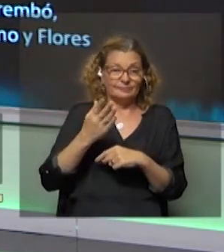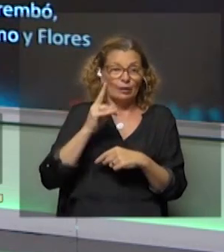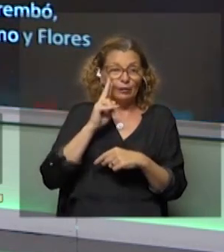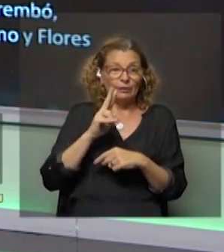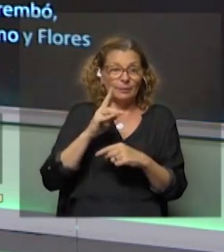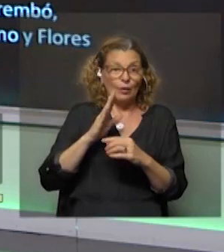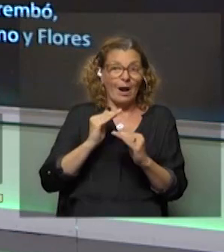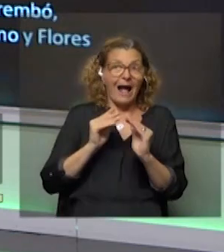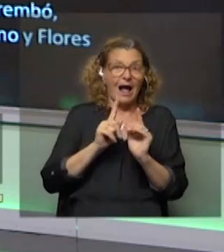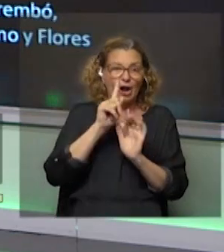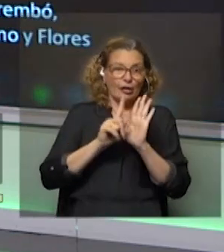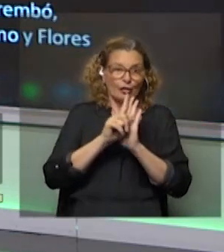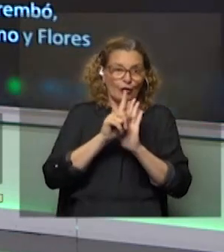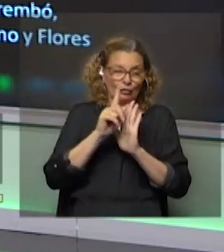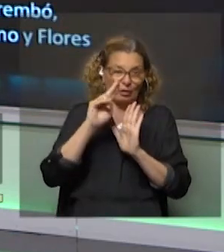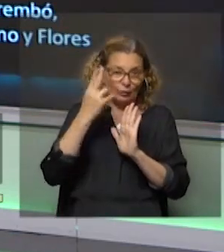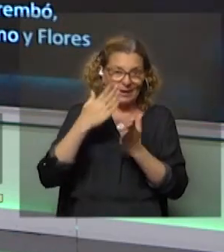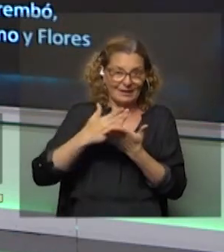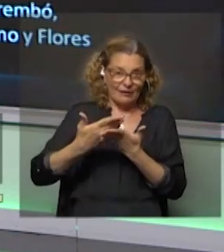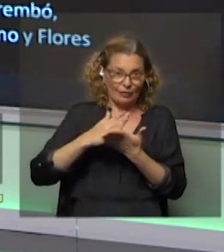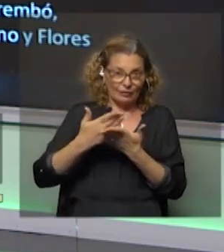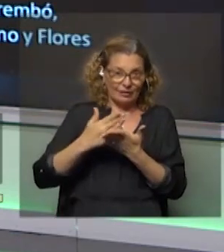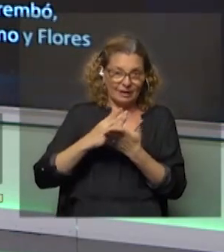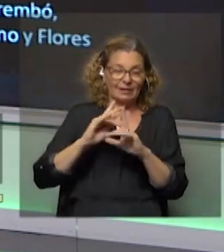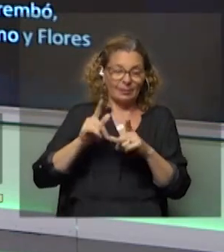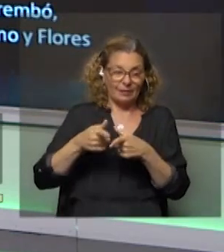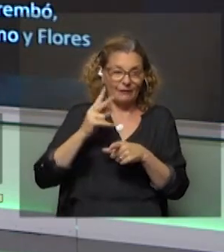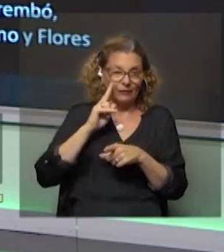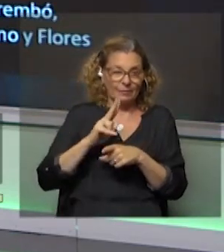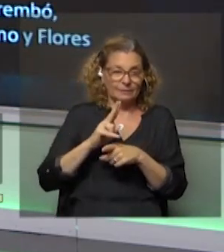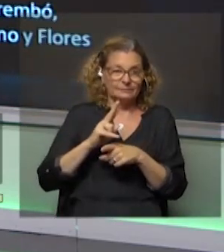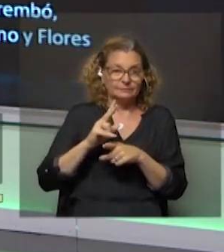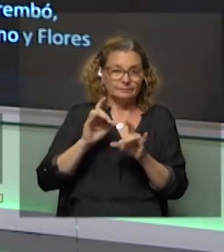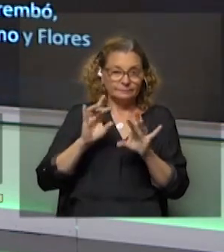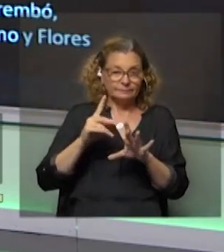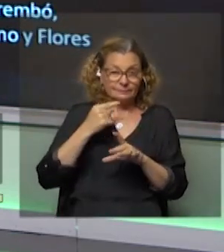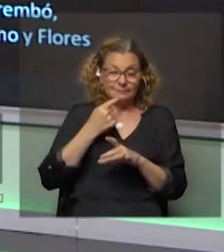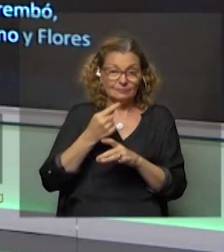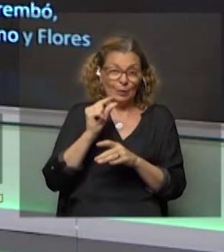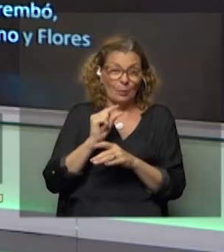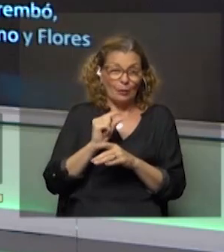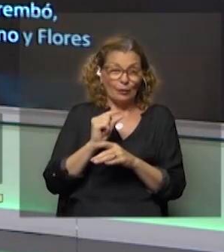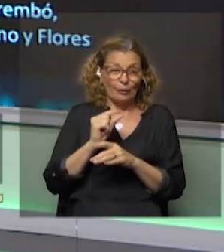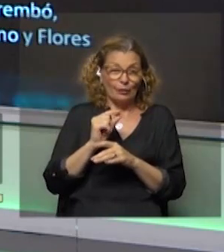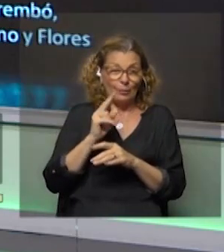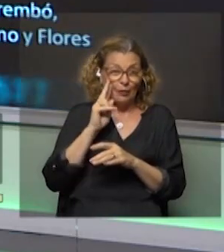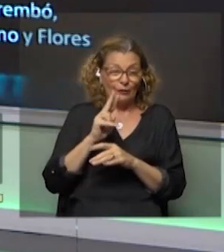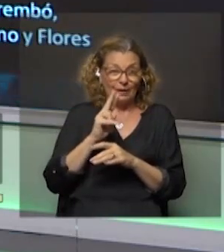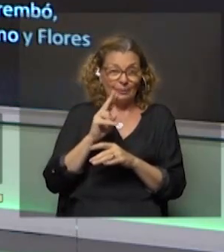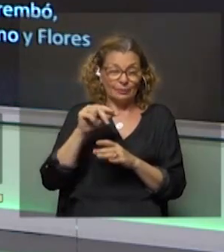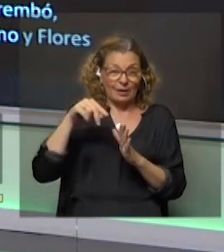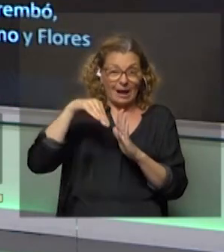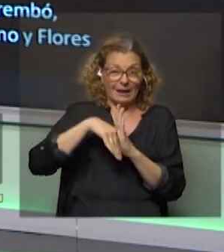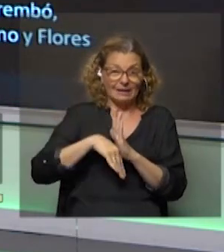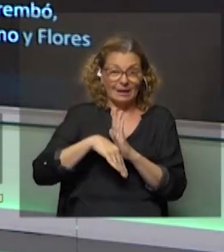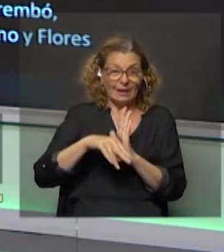la región litoral y también las frontera en el otro sentido sí acá simplemente para ilustrar un poco como luce Esta caída